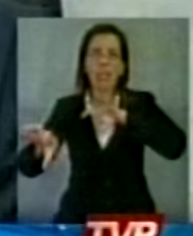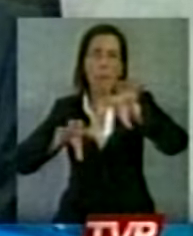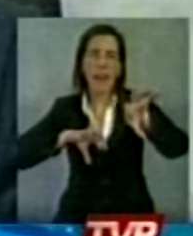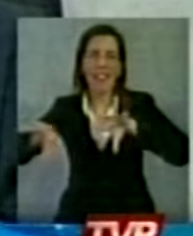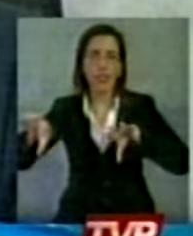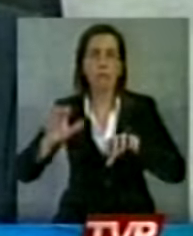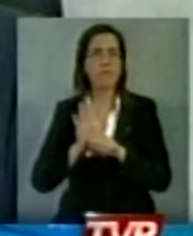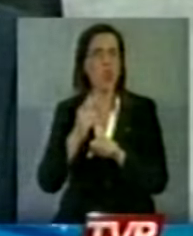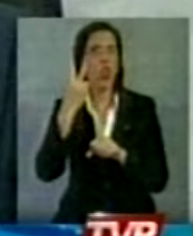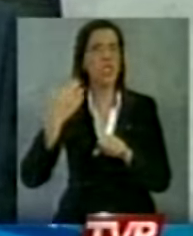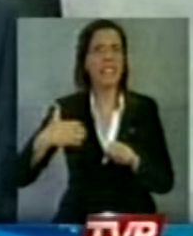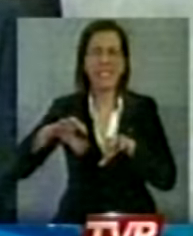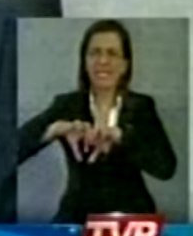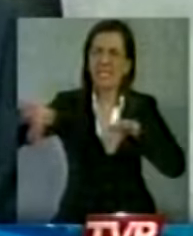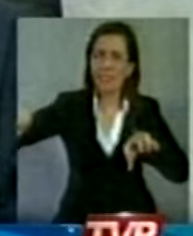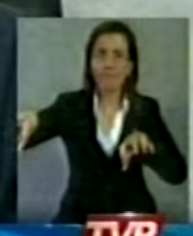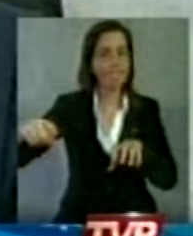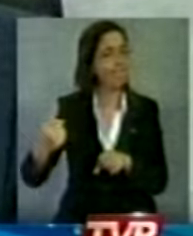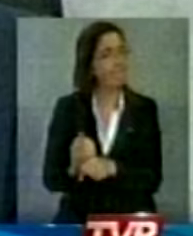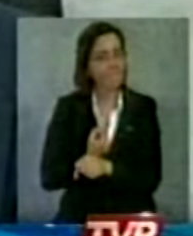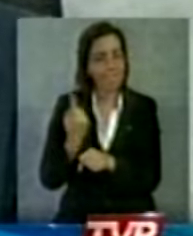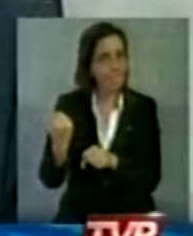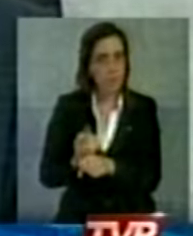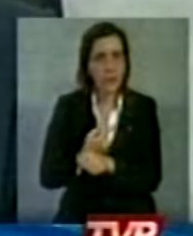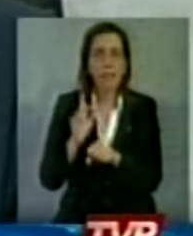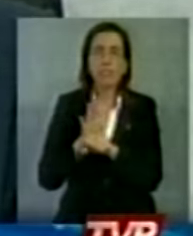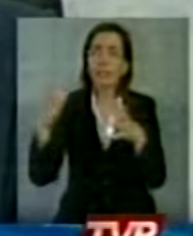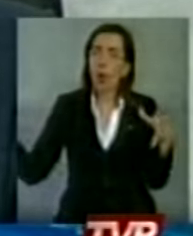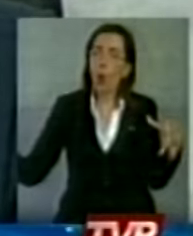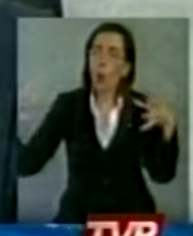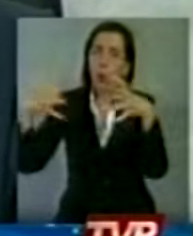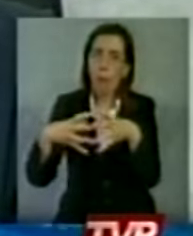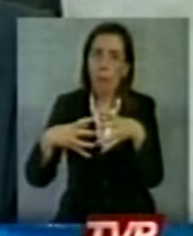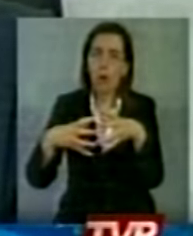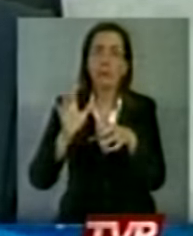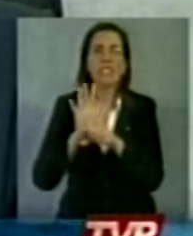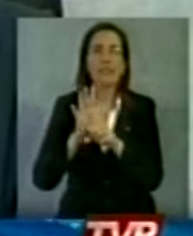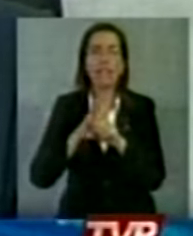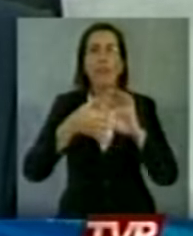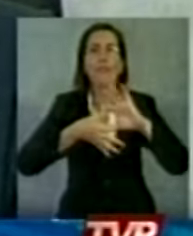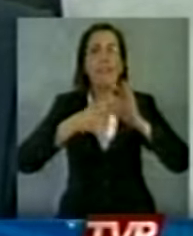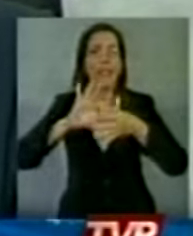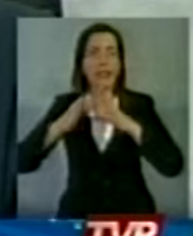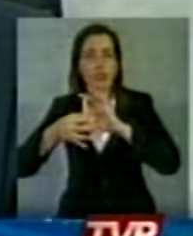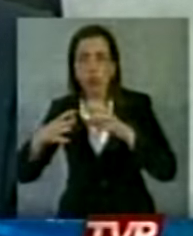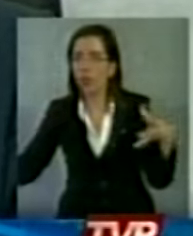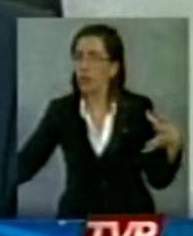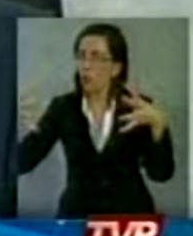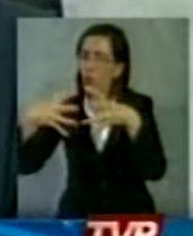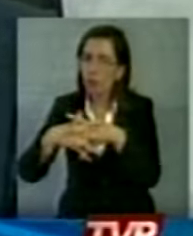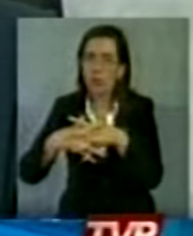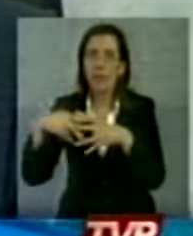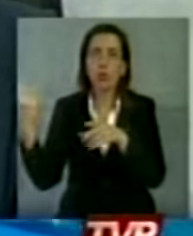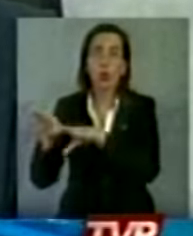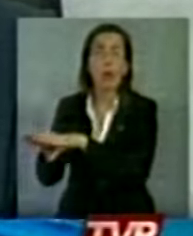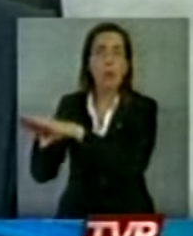dos Argentinas. El concepto mismo de federación de Estado implica una diversidad aunada por un criterio